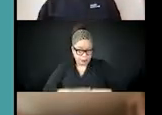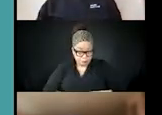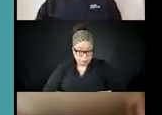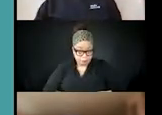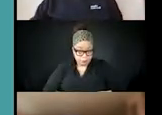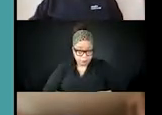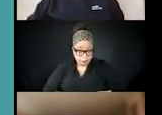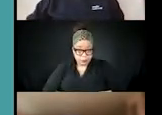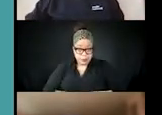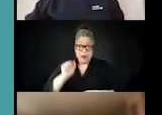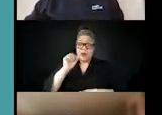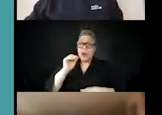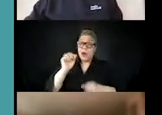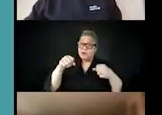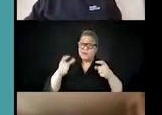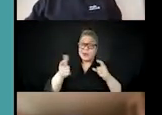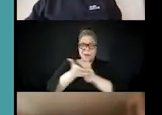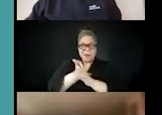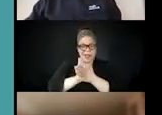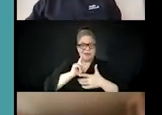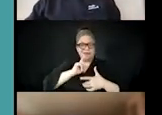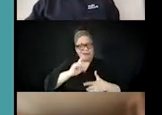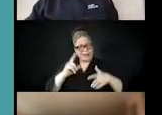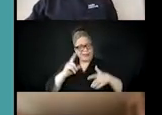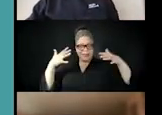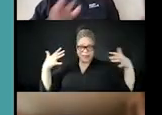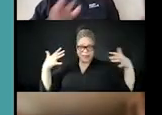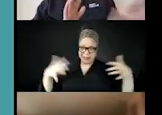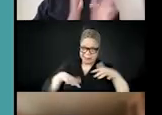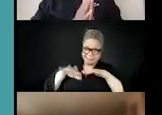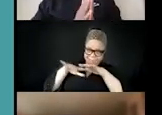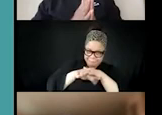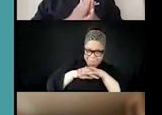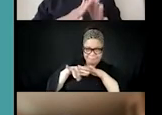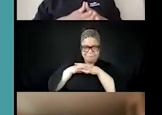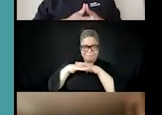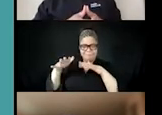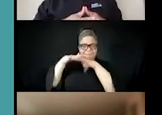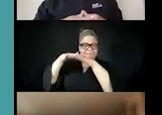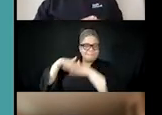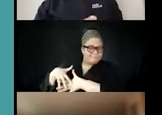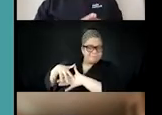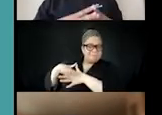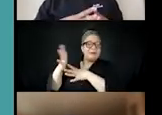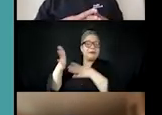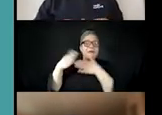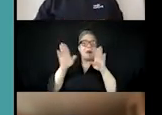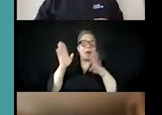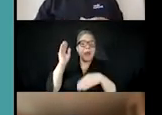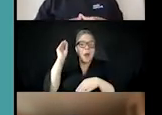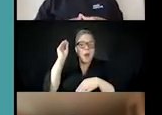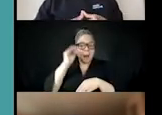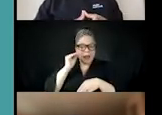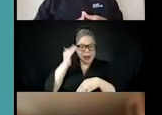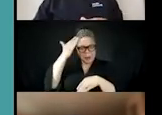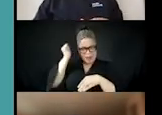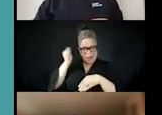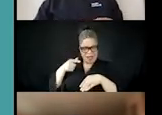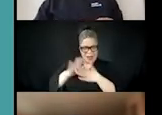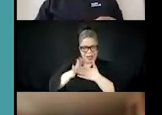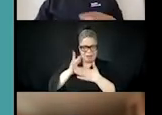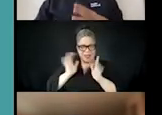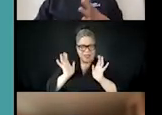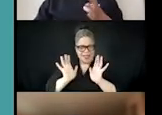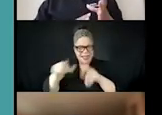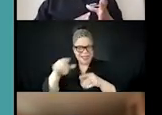entonces socavando la opinión pública se pone una de las principales maneras en las que querían desviar